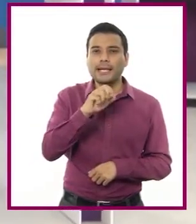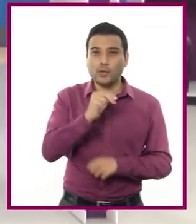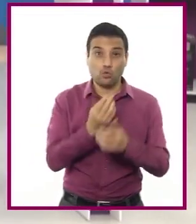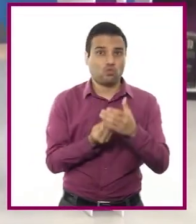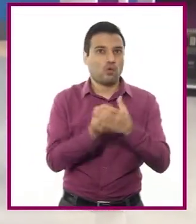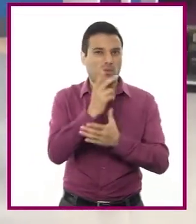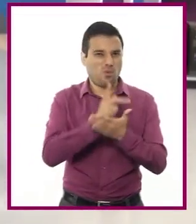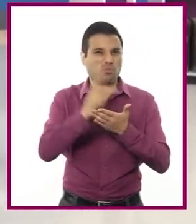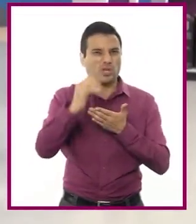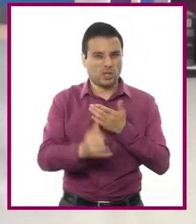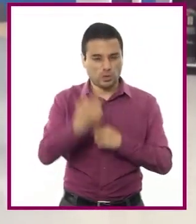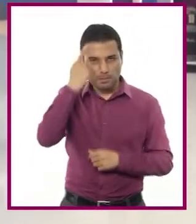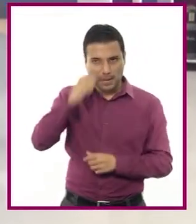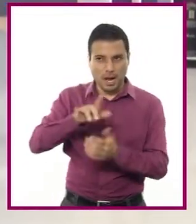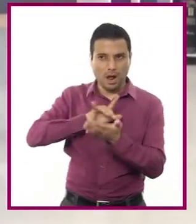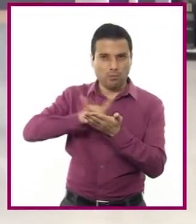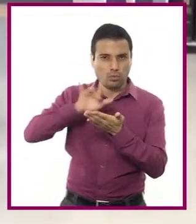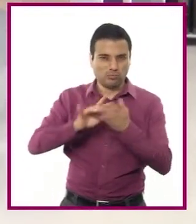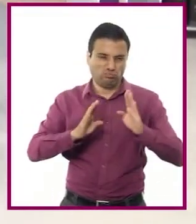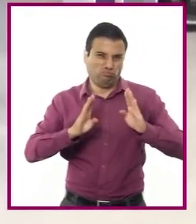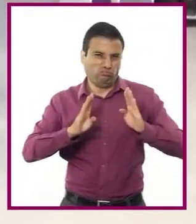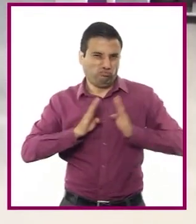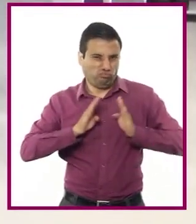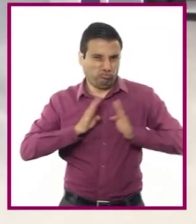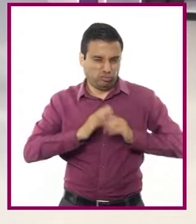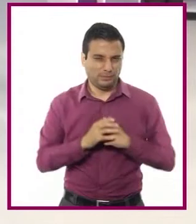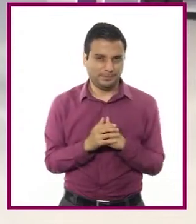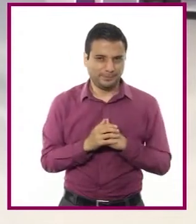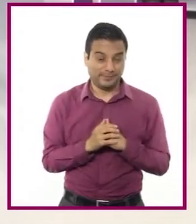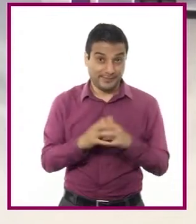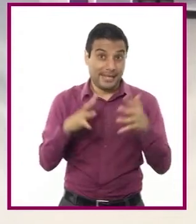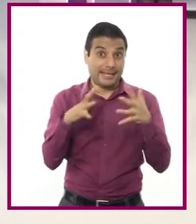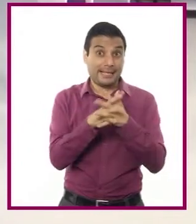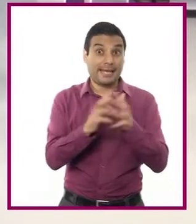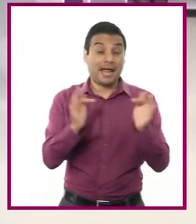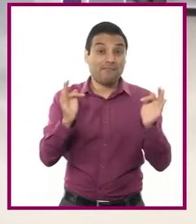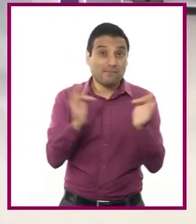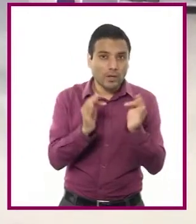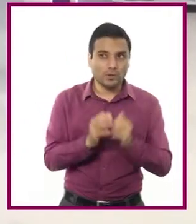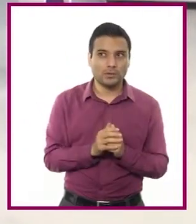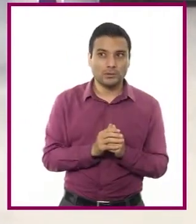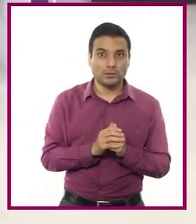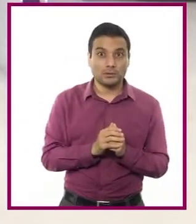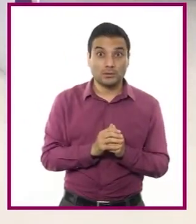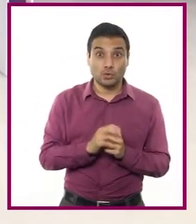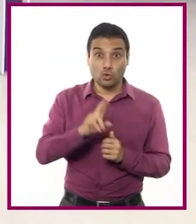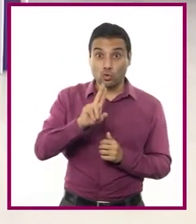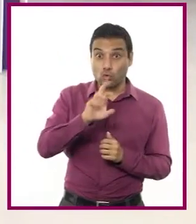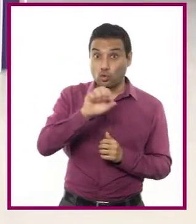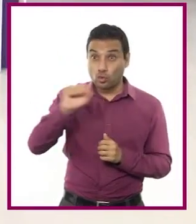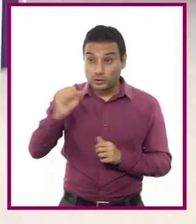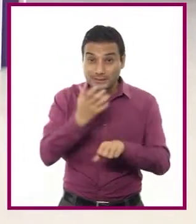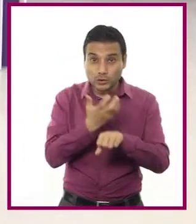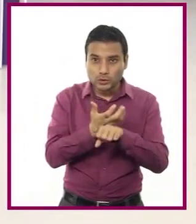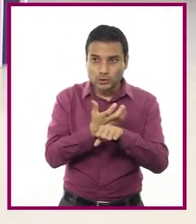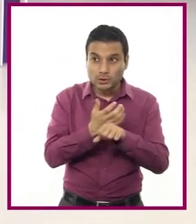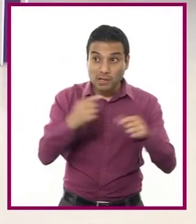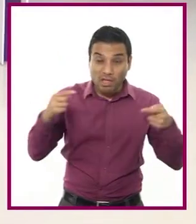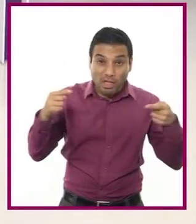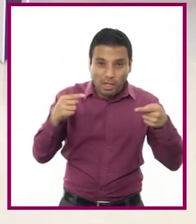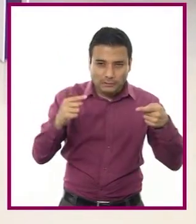proyecto armamentístico. Durante la Guerra Fría, la idea de enfrentarse entre las dos superpotencias parecía cada vez más